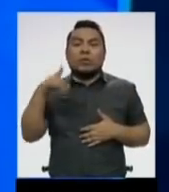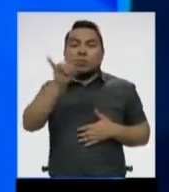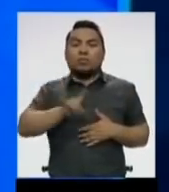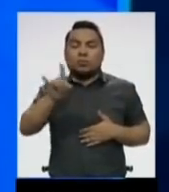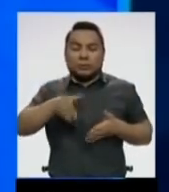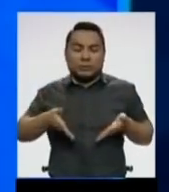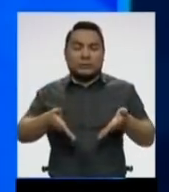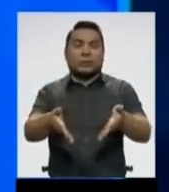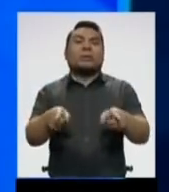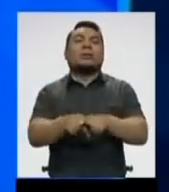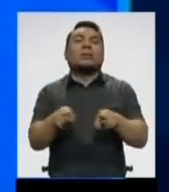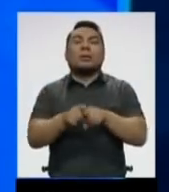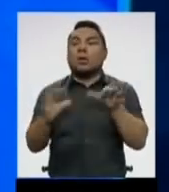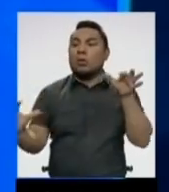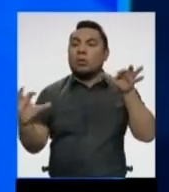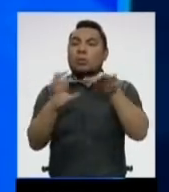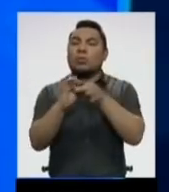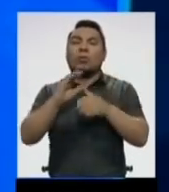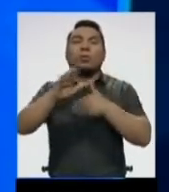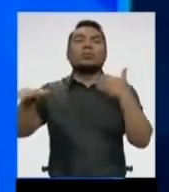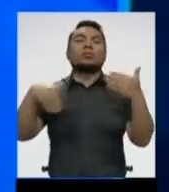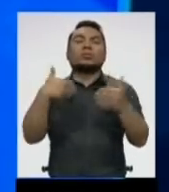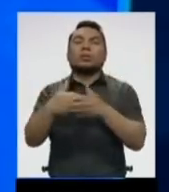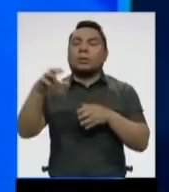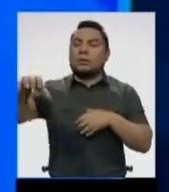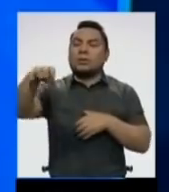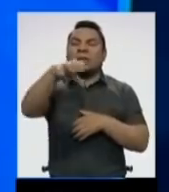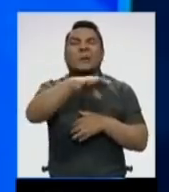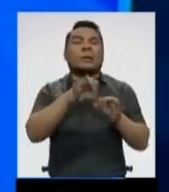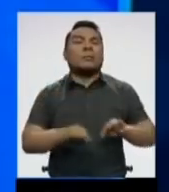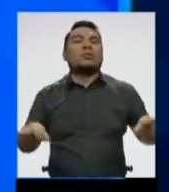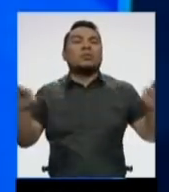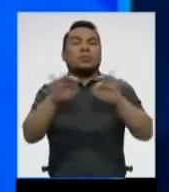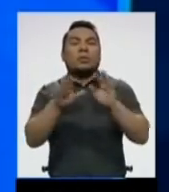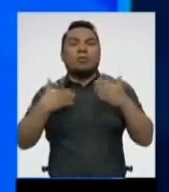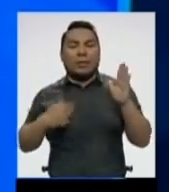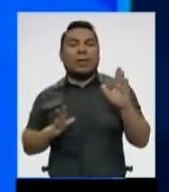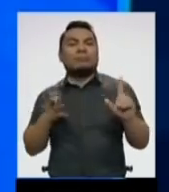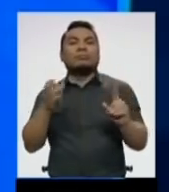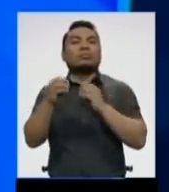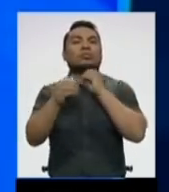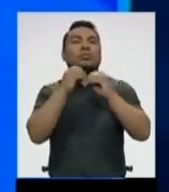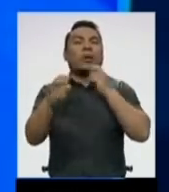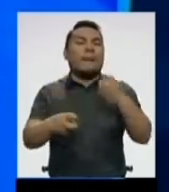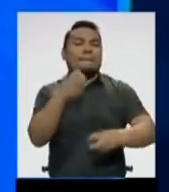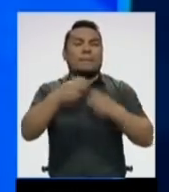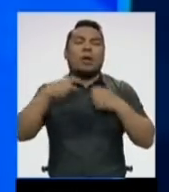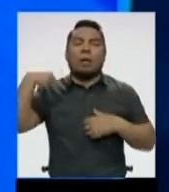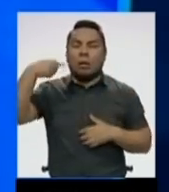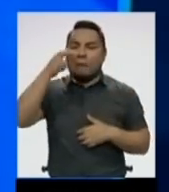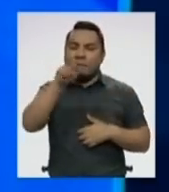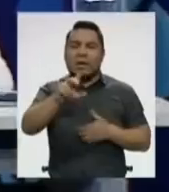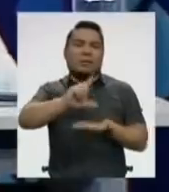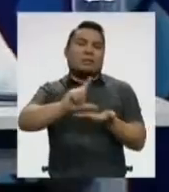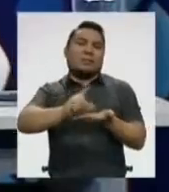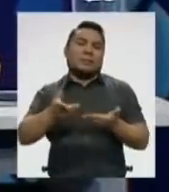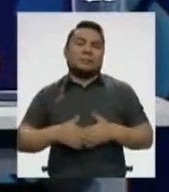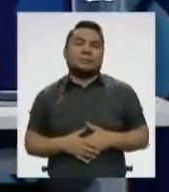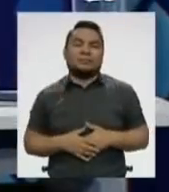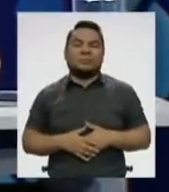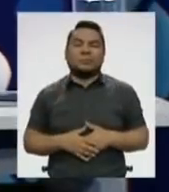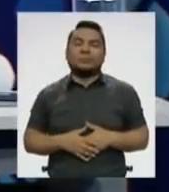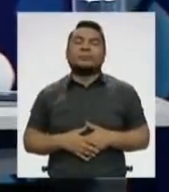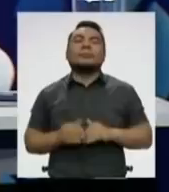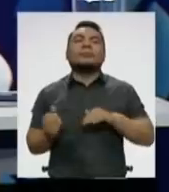utilizarse. Pero también la coordinación con todos los entes importantes para poder superar estos problemas que todos los días los vemos en Lima Metropolitana. Señor